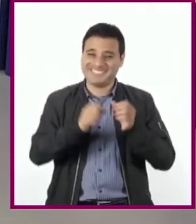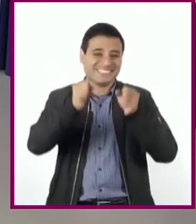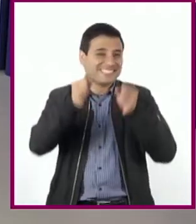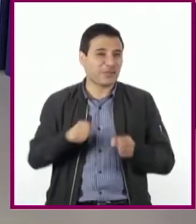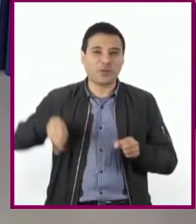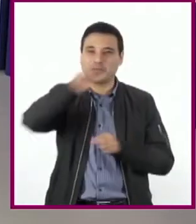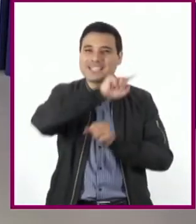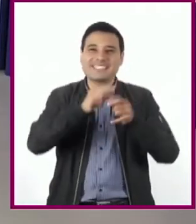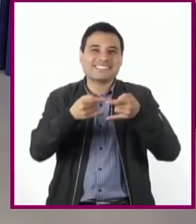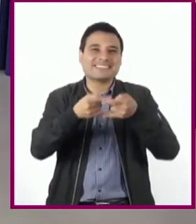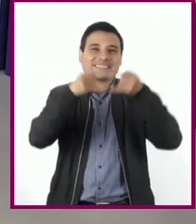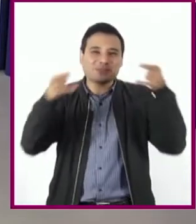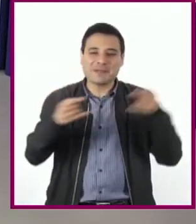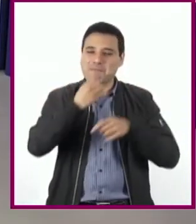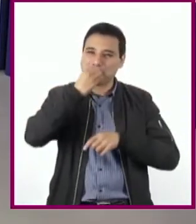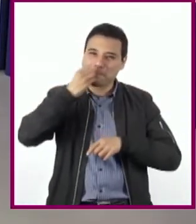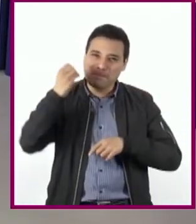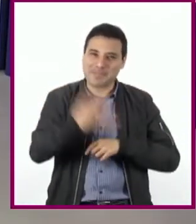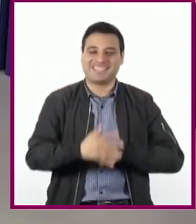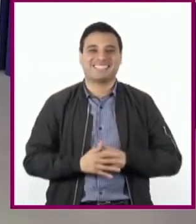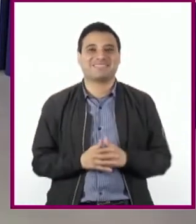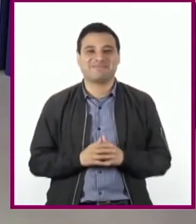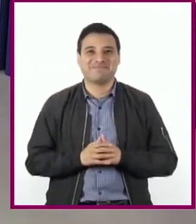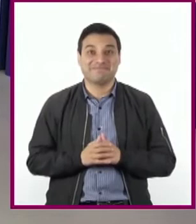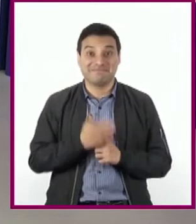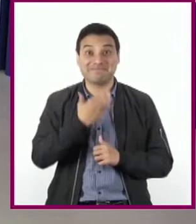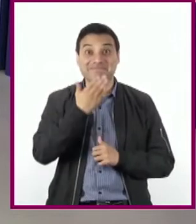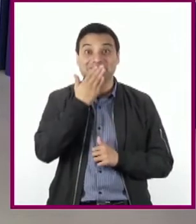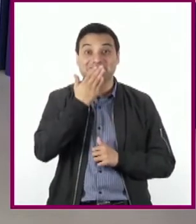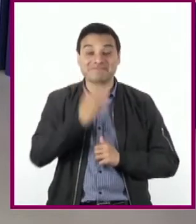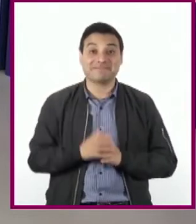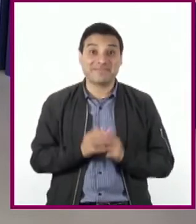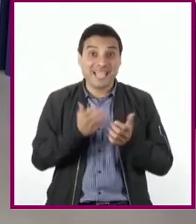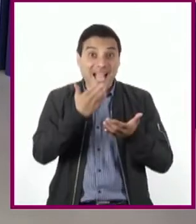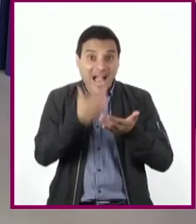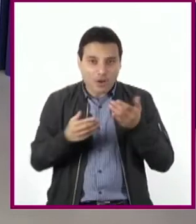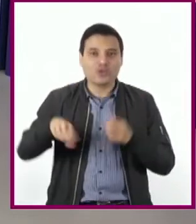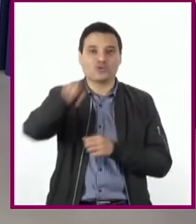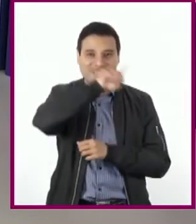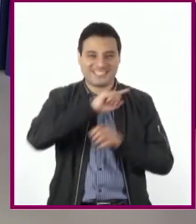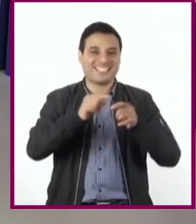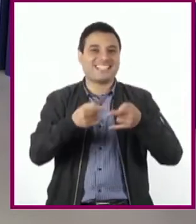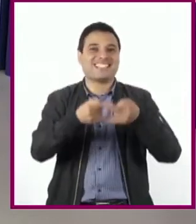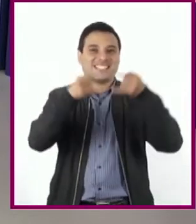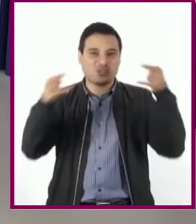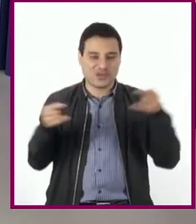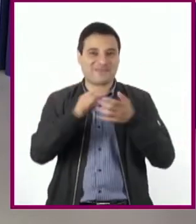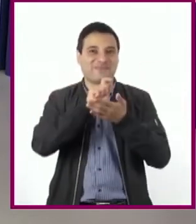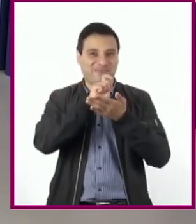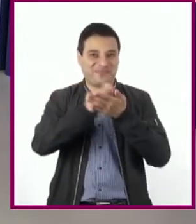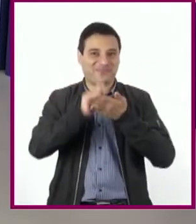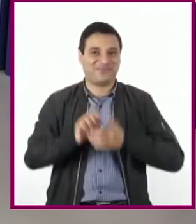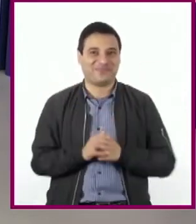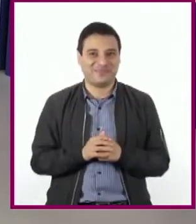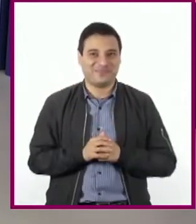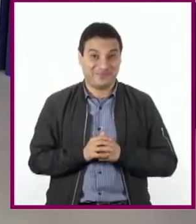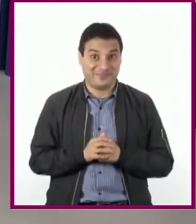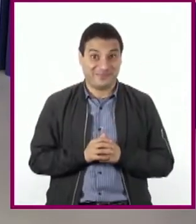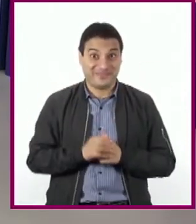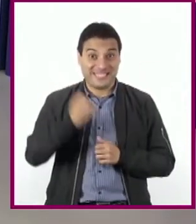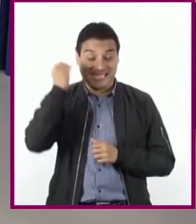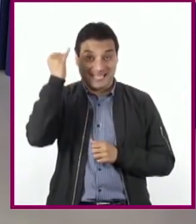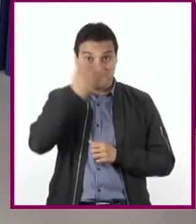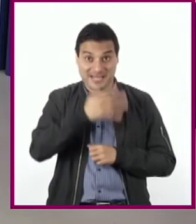quedarán increíbles. Pues bien, ahora les toca crear su historia basados en una de estas imágenes.